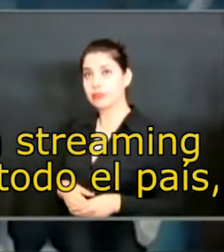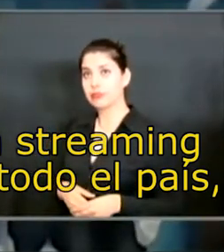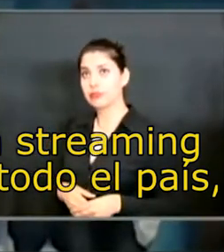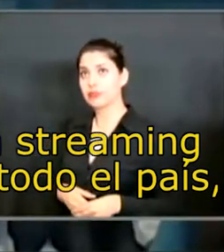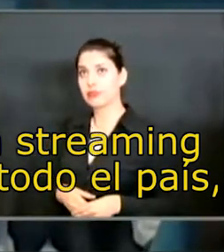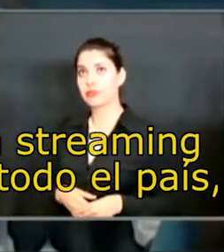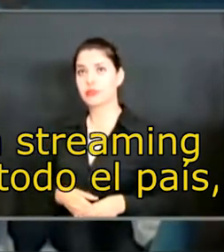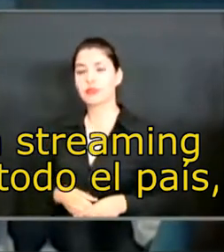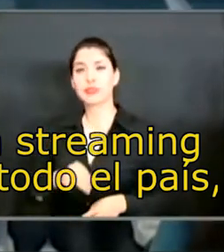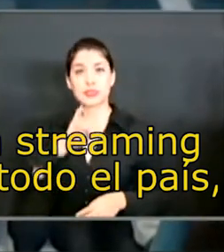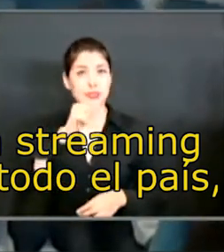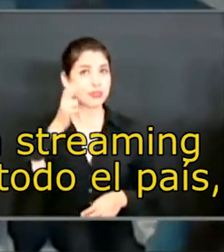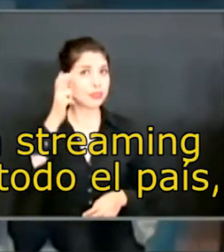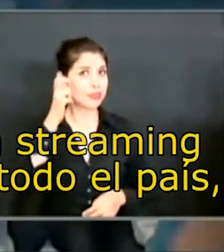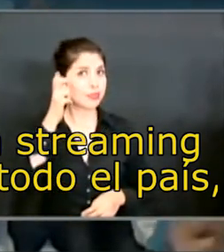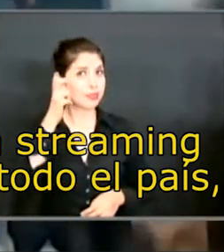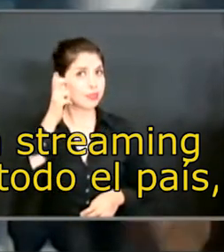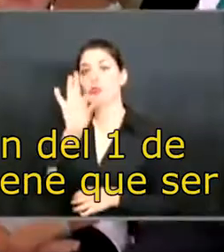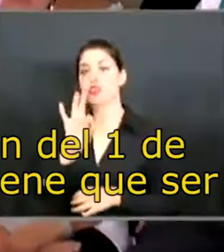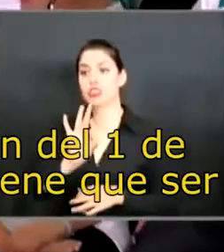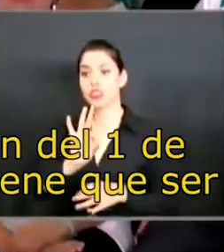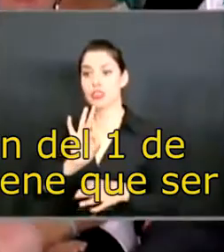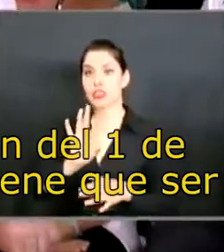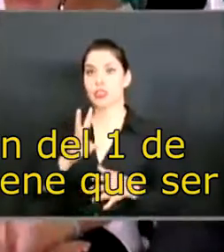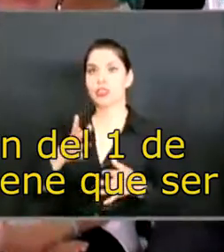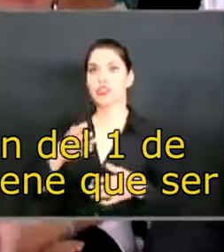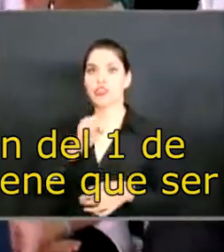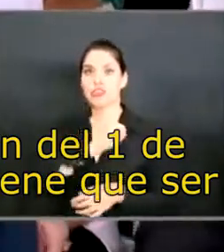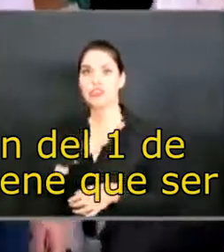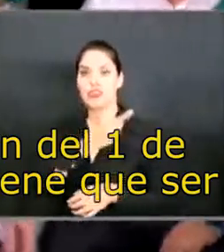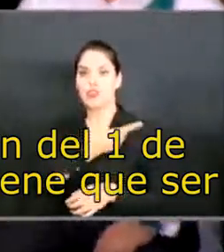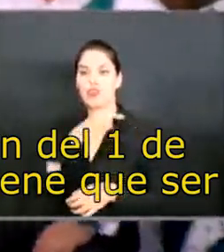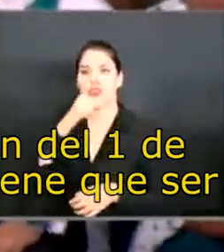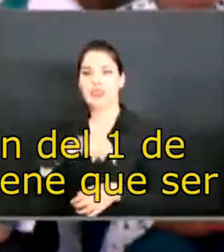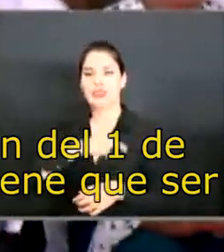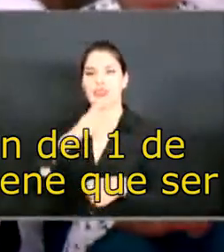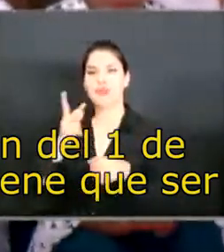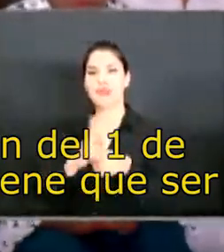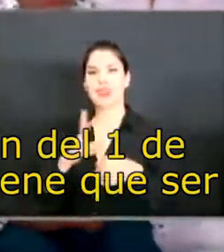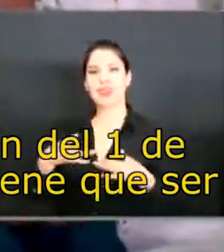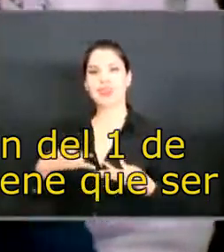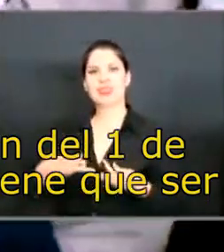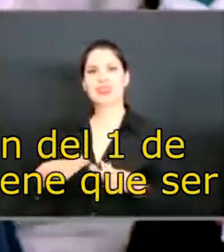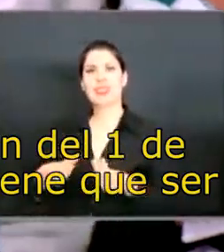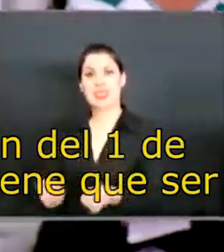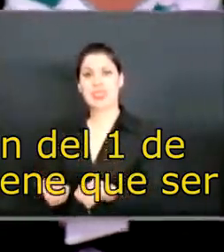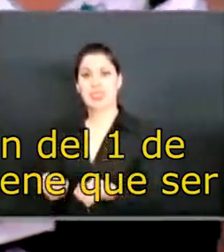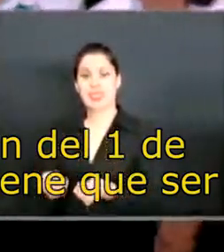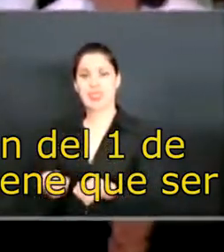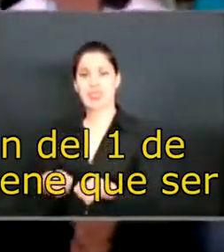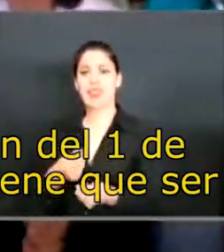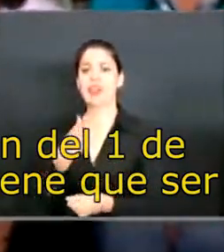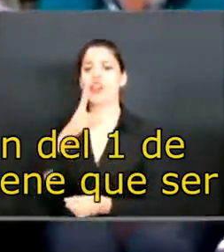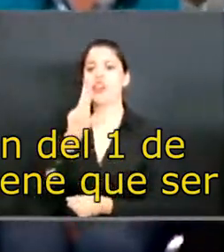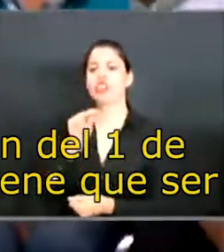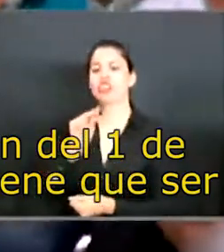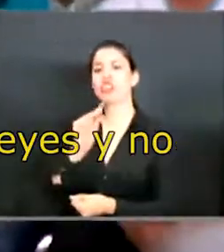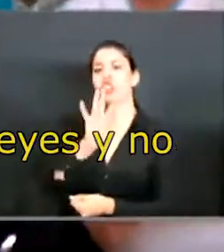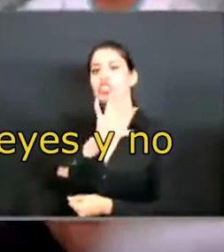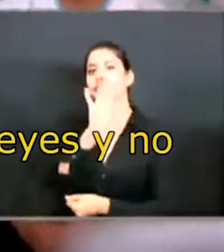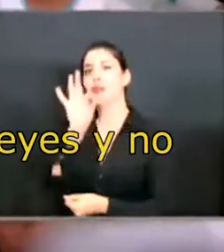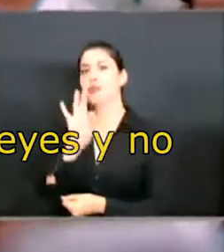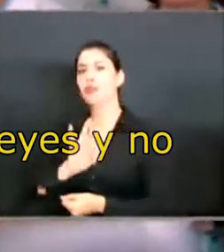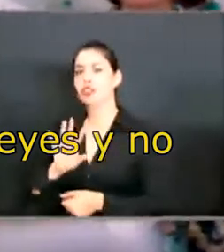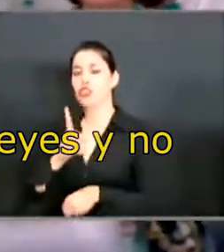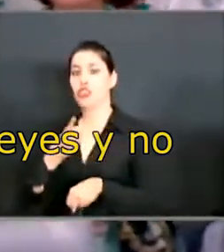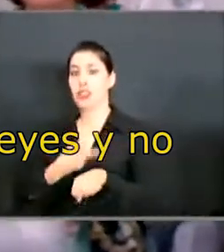de representantes femeninas de todo el país, Meade dijo que en la elección del 1 de julio refrendarán que México tiene que ser un